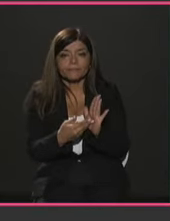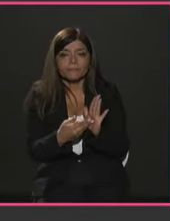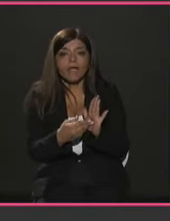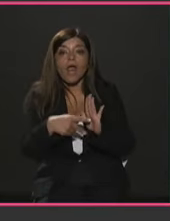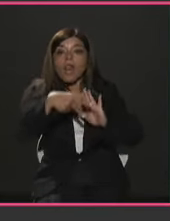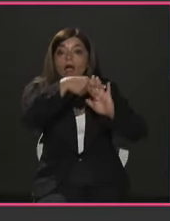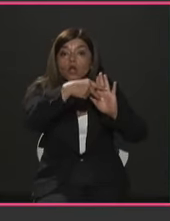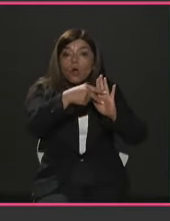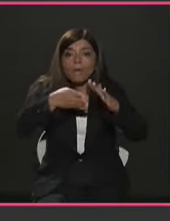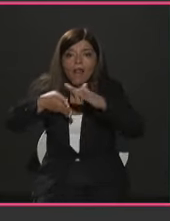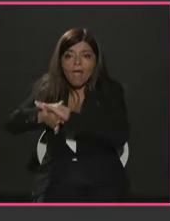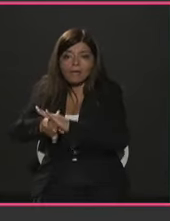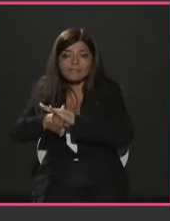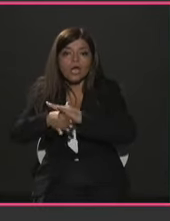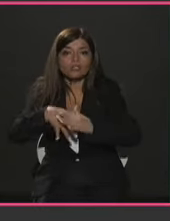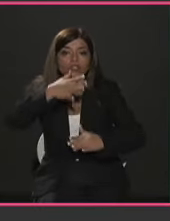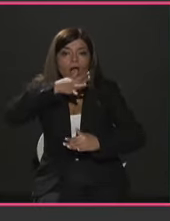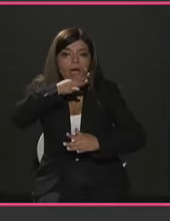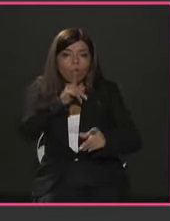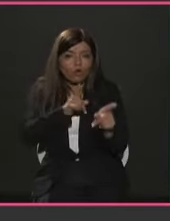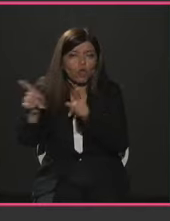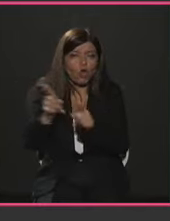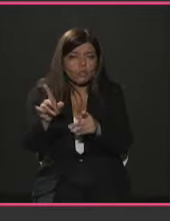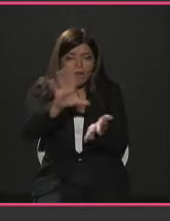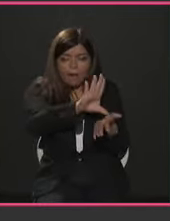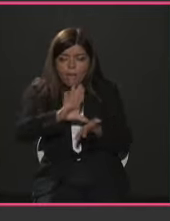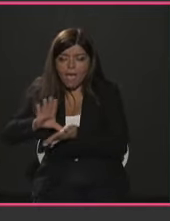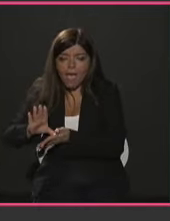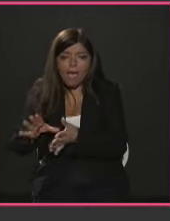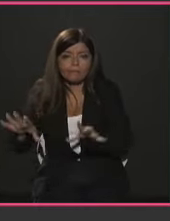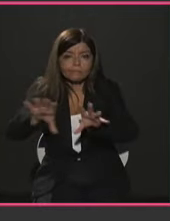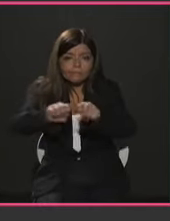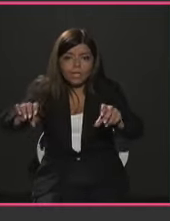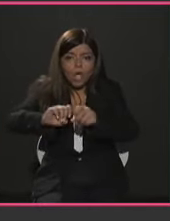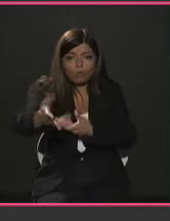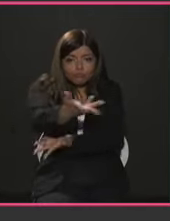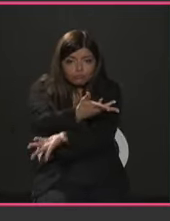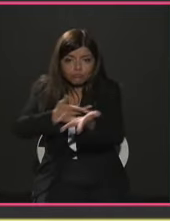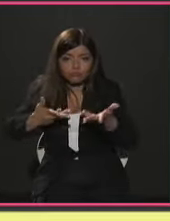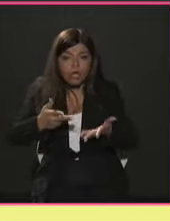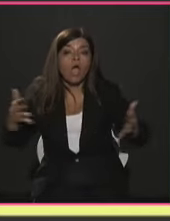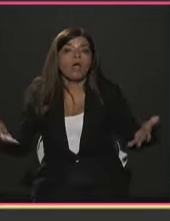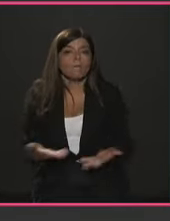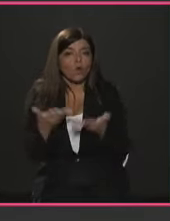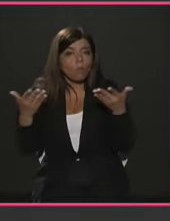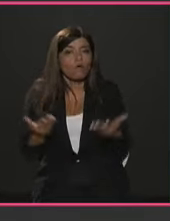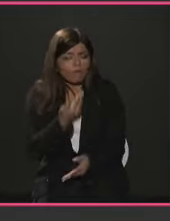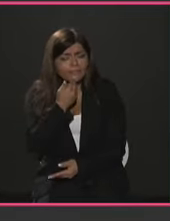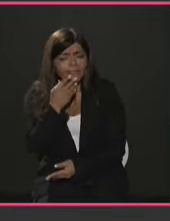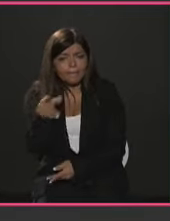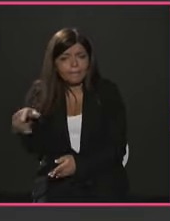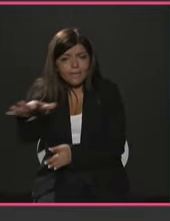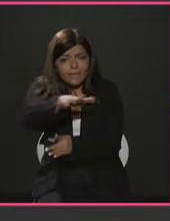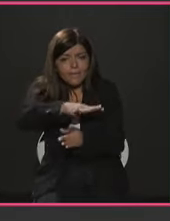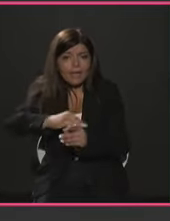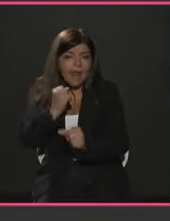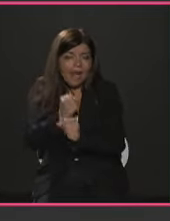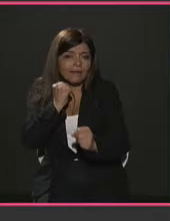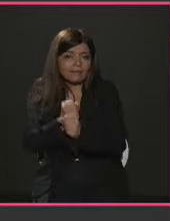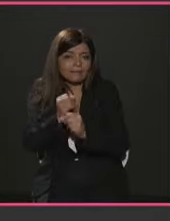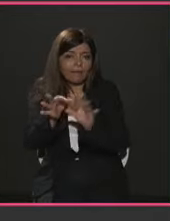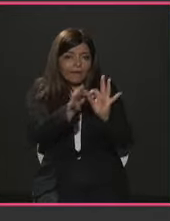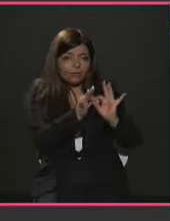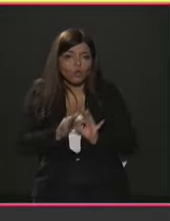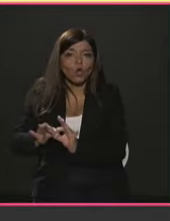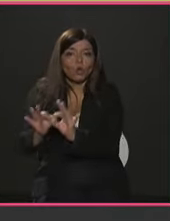regular el acceso al agua coordinar de todos estos sectores tenemos que promover también el trabajo en